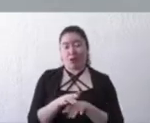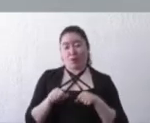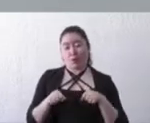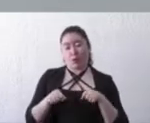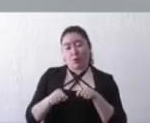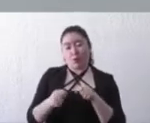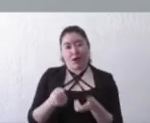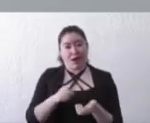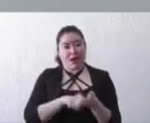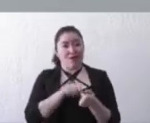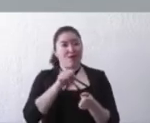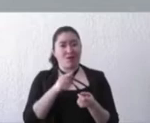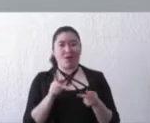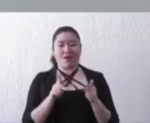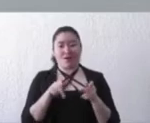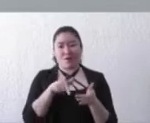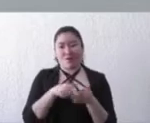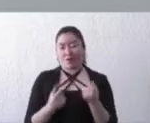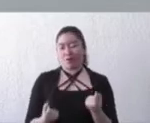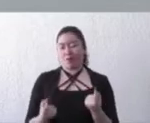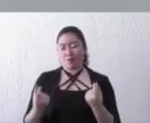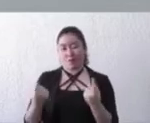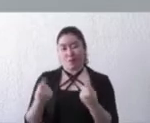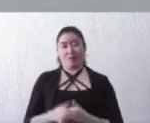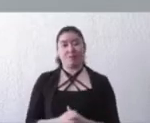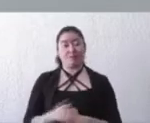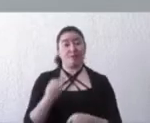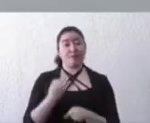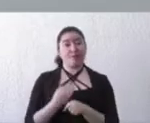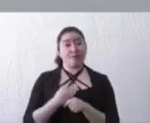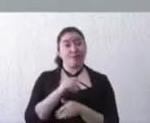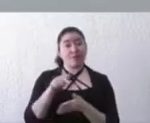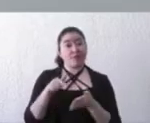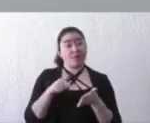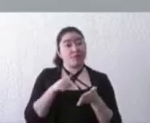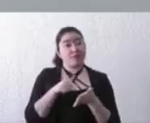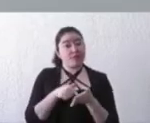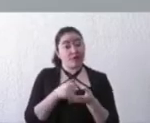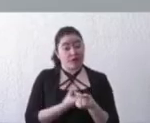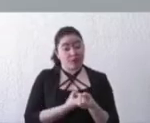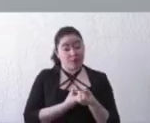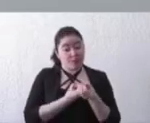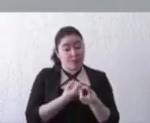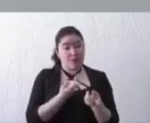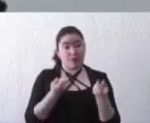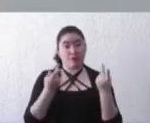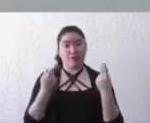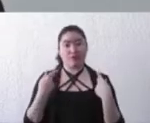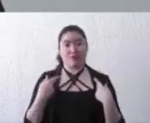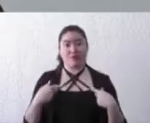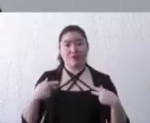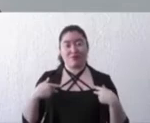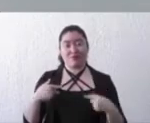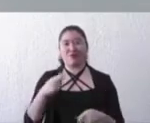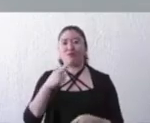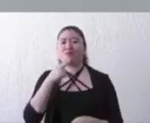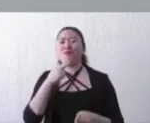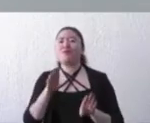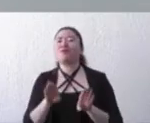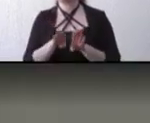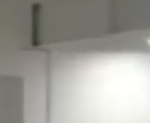hoy un espacio que se le va a entregar a la comunidad y que va a ser de uso y goce